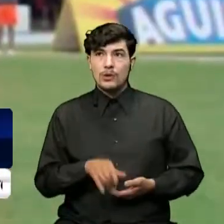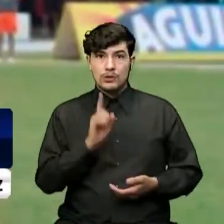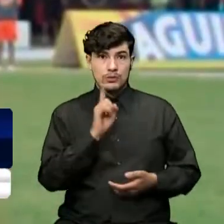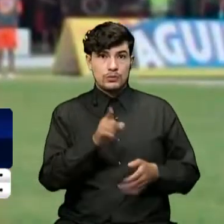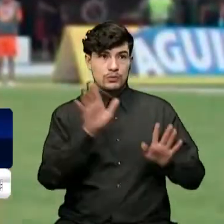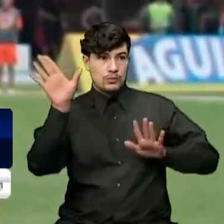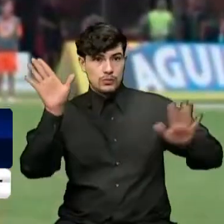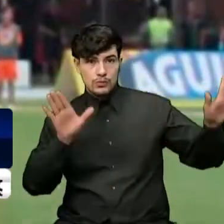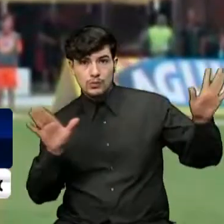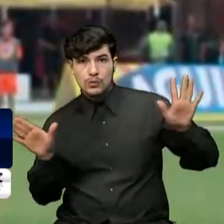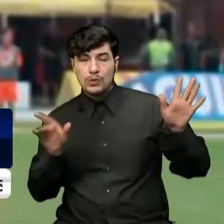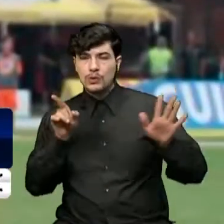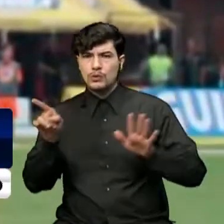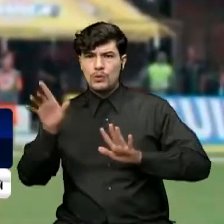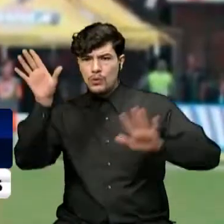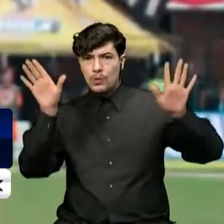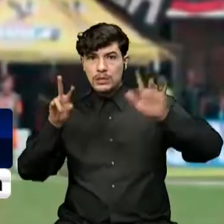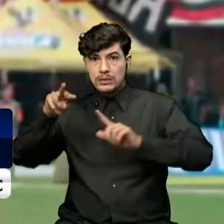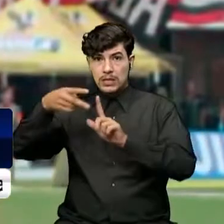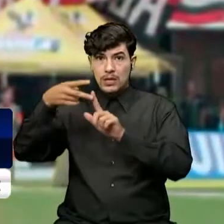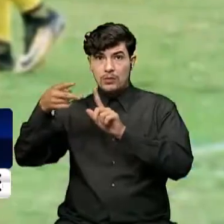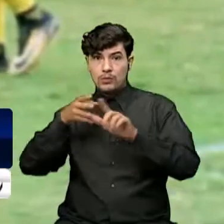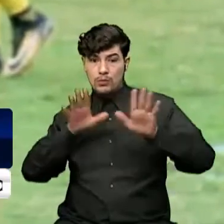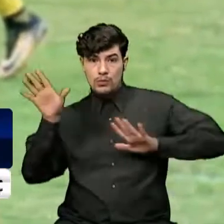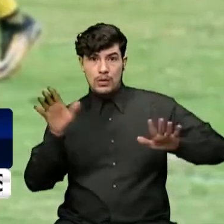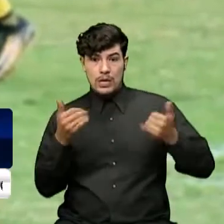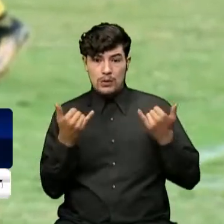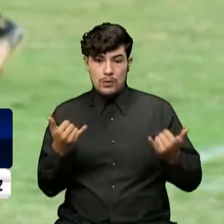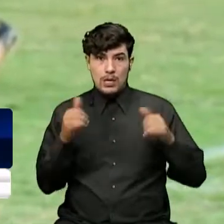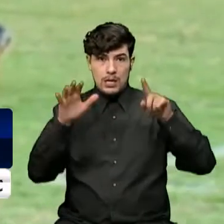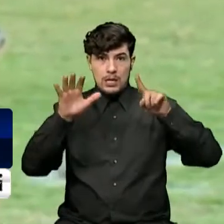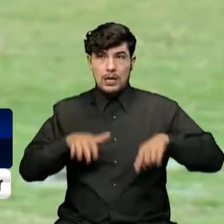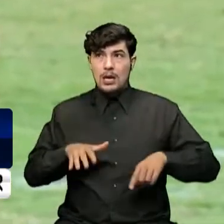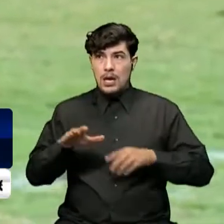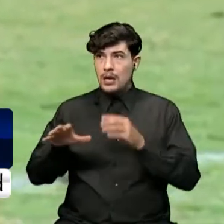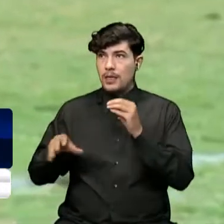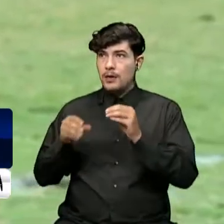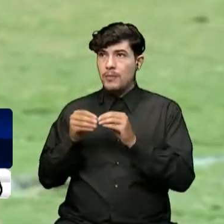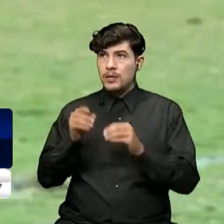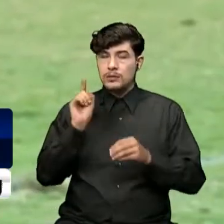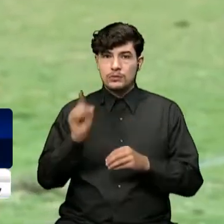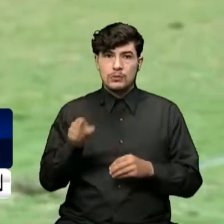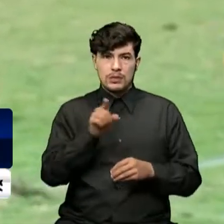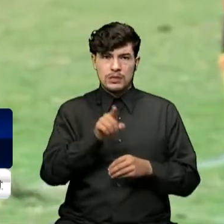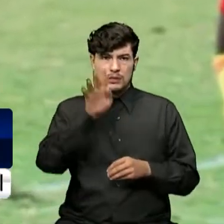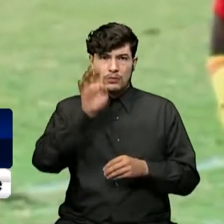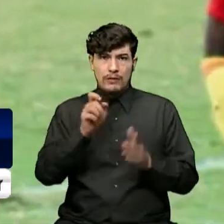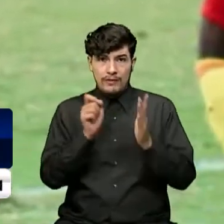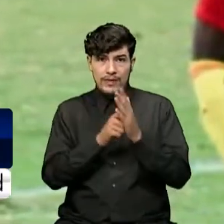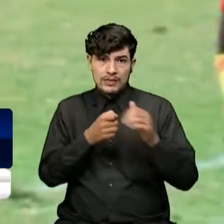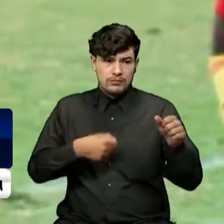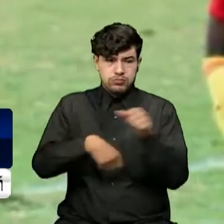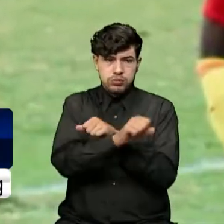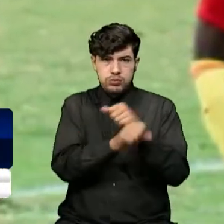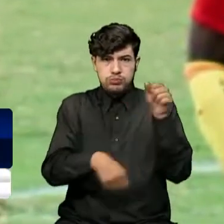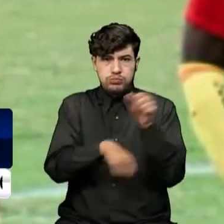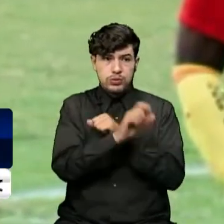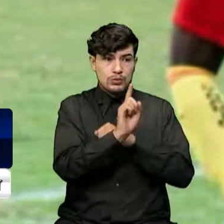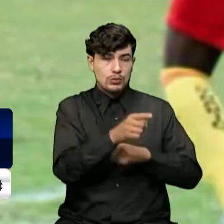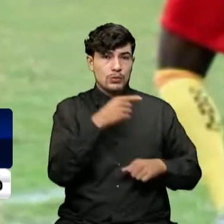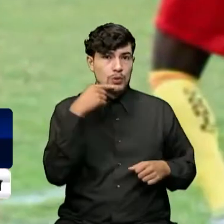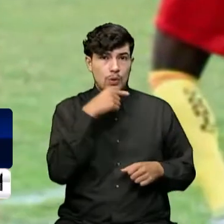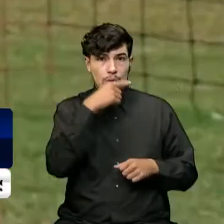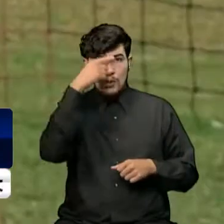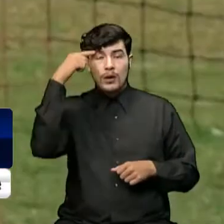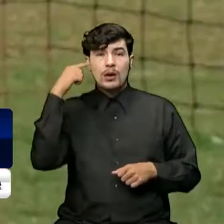juan camilo chaverra atajó su segundo penal en el semestre de otra parte en 19 partidos con la divisa roja y negra el